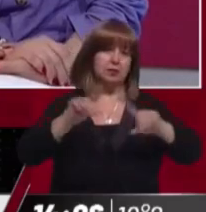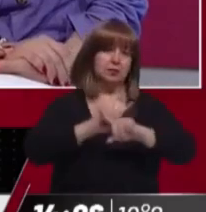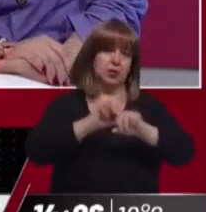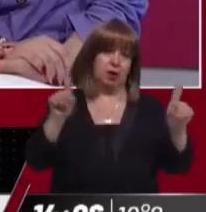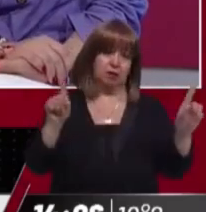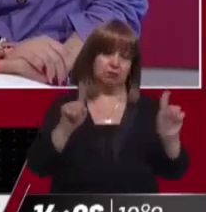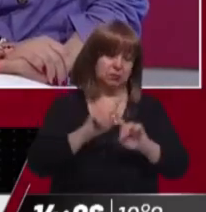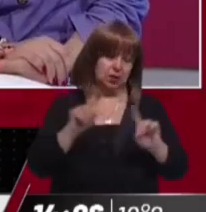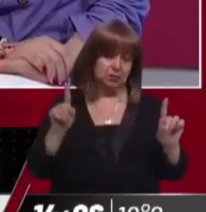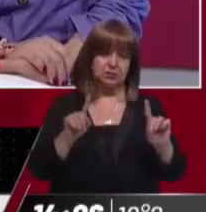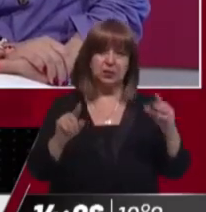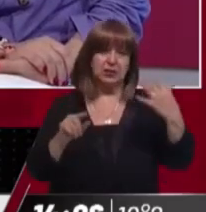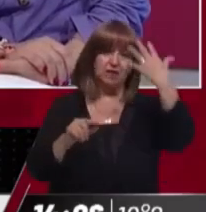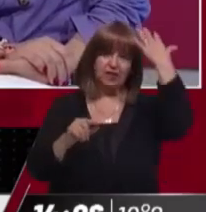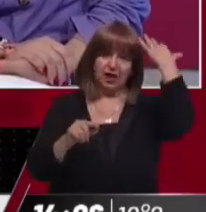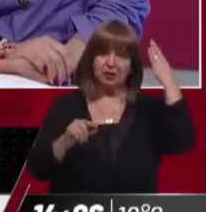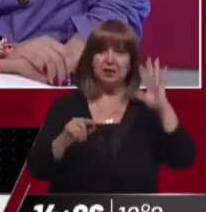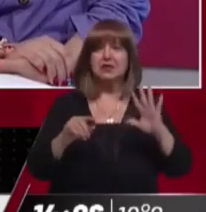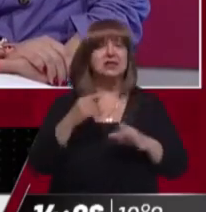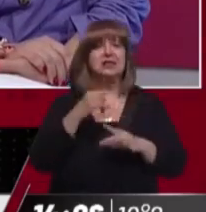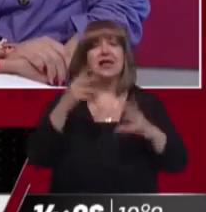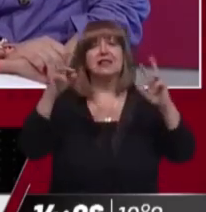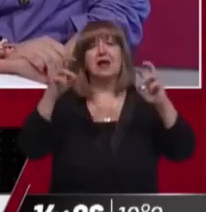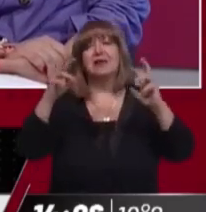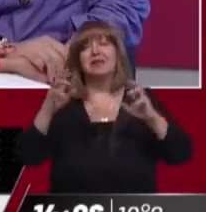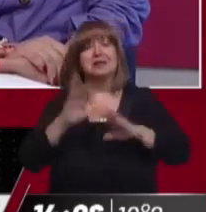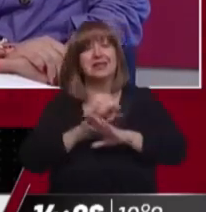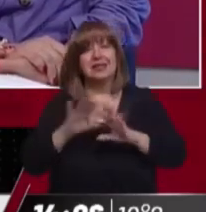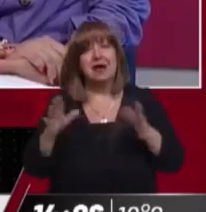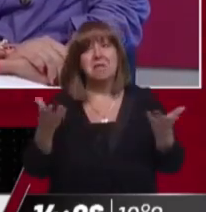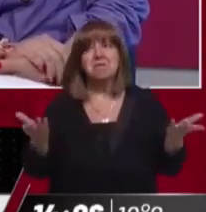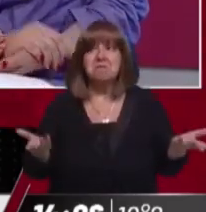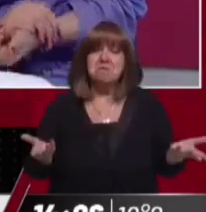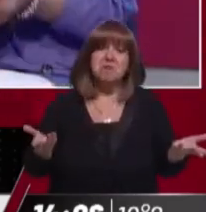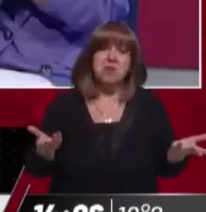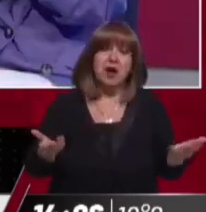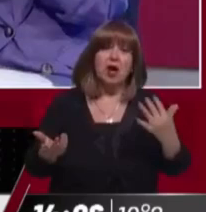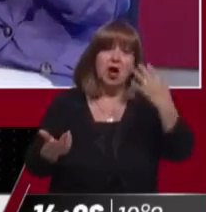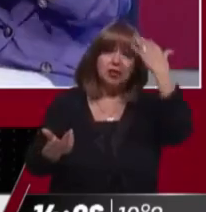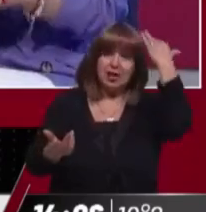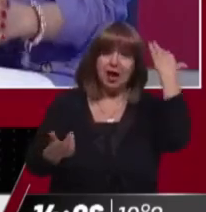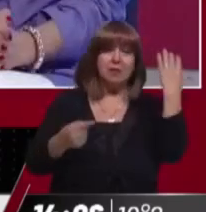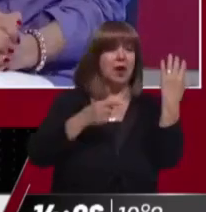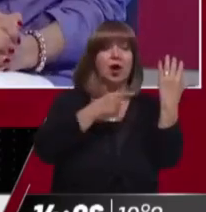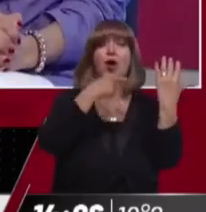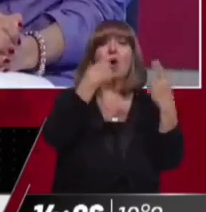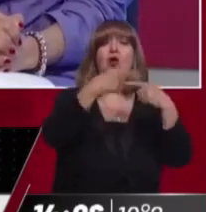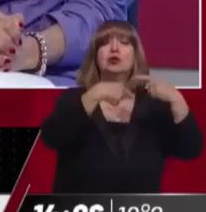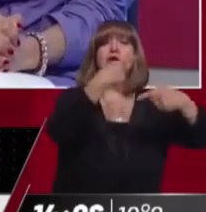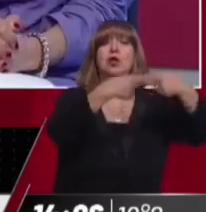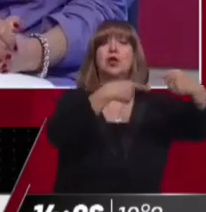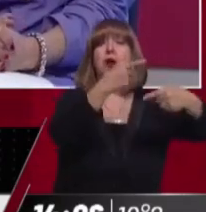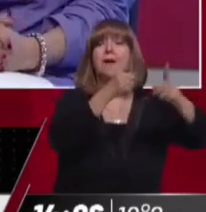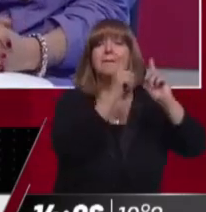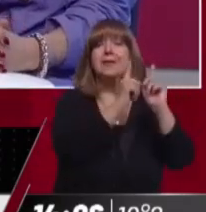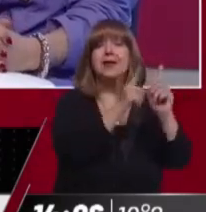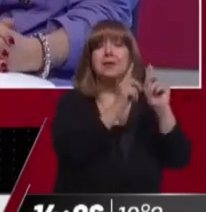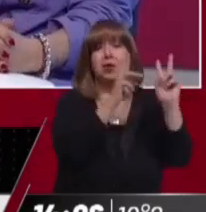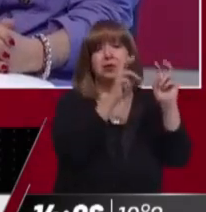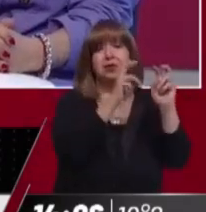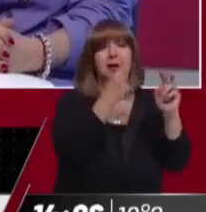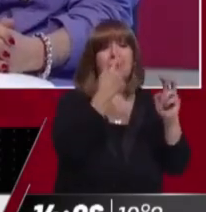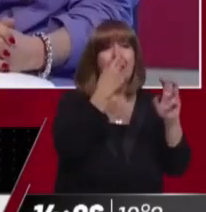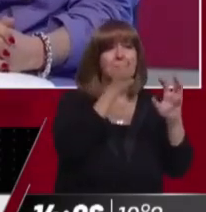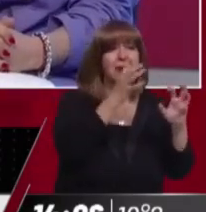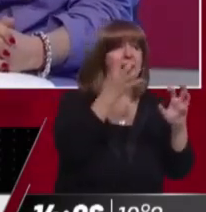resultado anunciado ya hablamos de todo lo que había que hablar dijo pero bueno sin embargo qué prefiere hacer Trump seguir con esto seguir hablando de